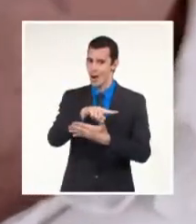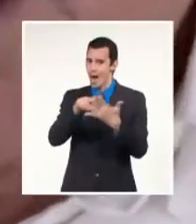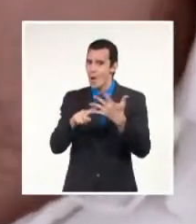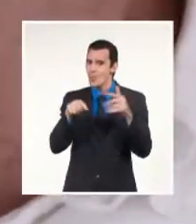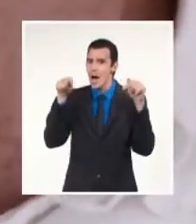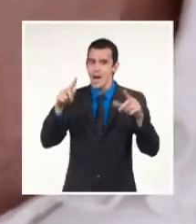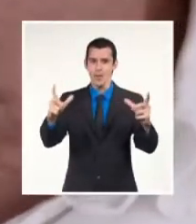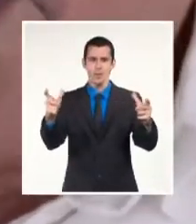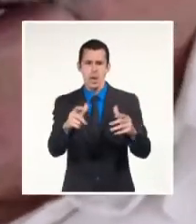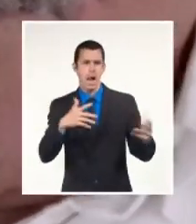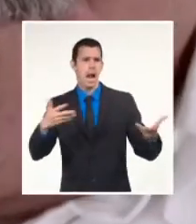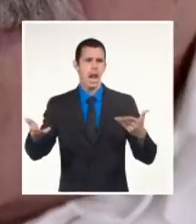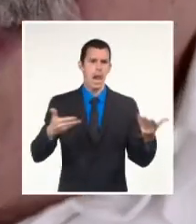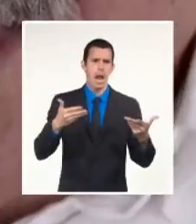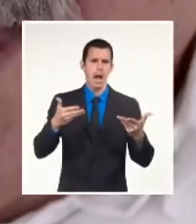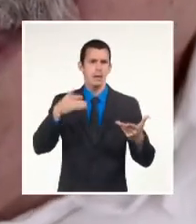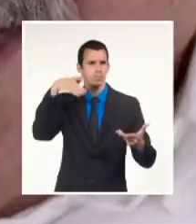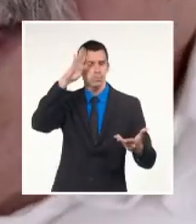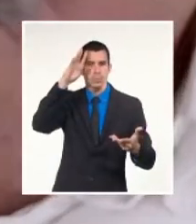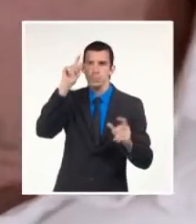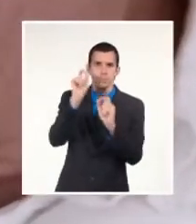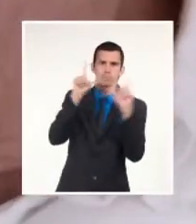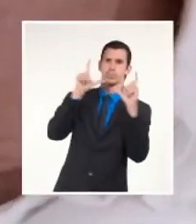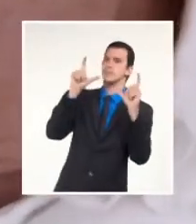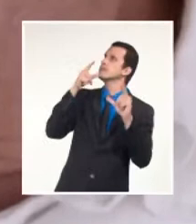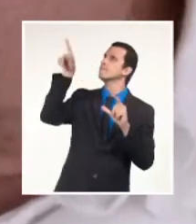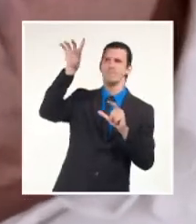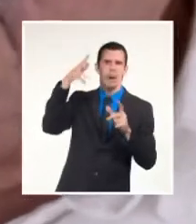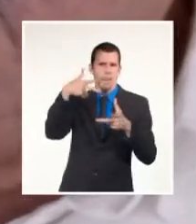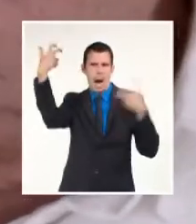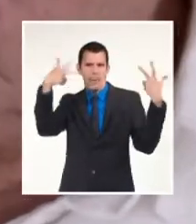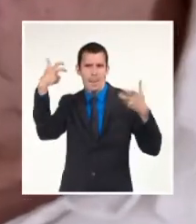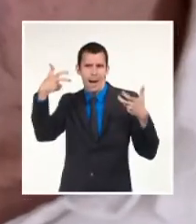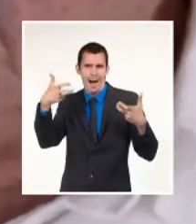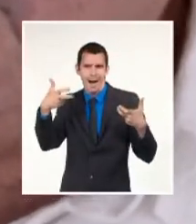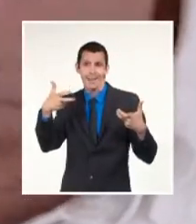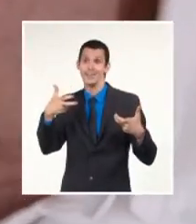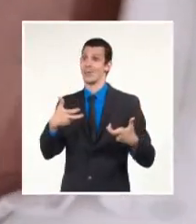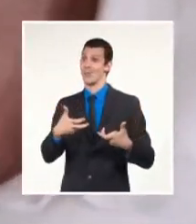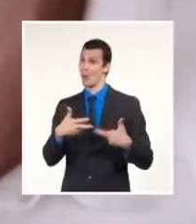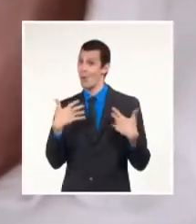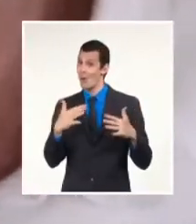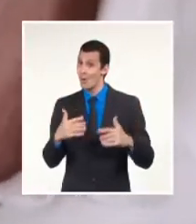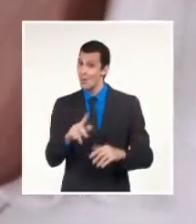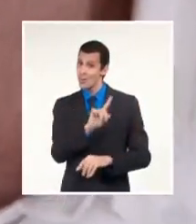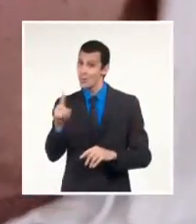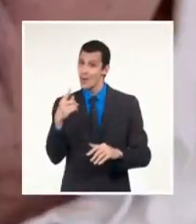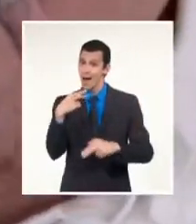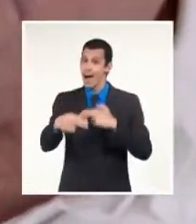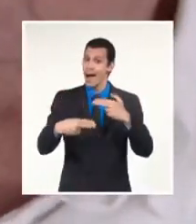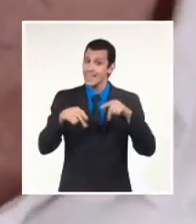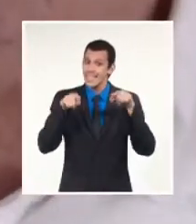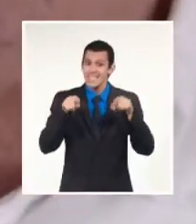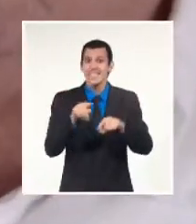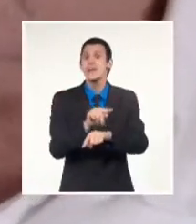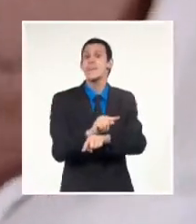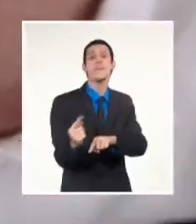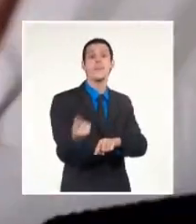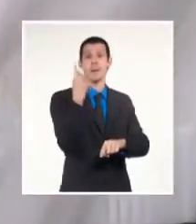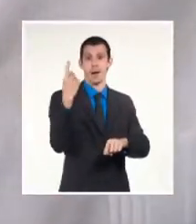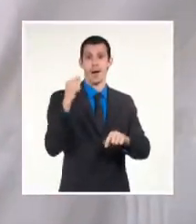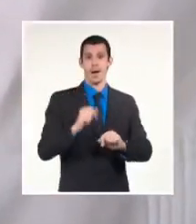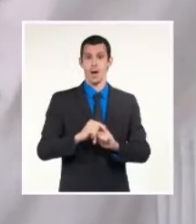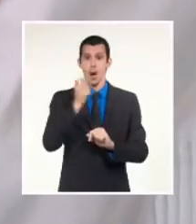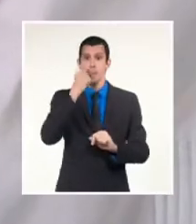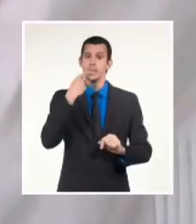Entonces miro y no veo a los compitas, a ninguno, ni a Lolita, ni a Irving, ni a Andresito, hasta